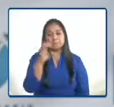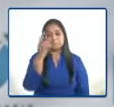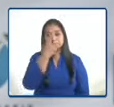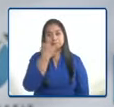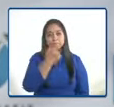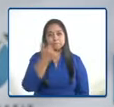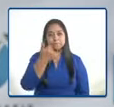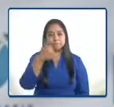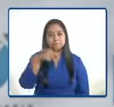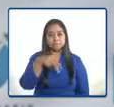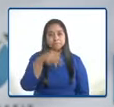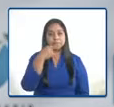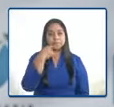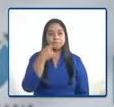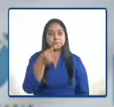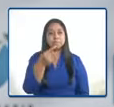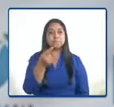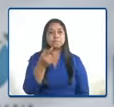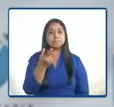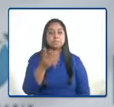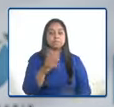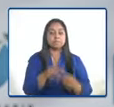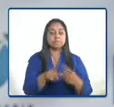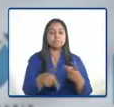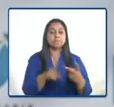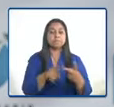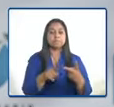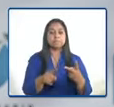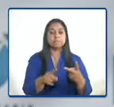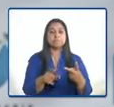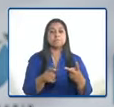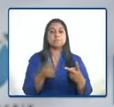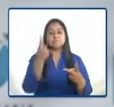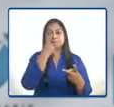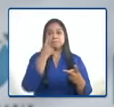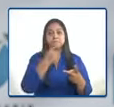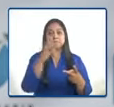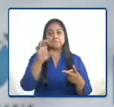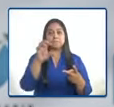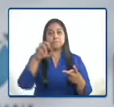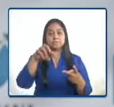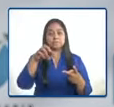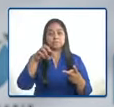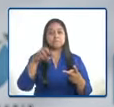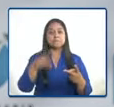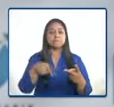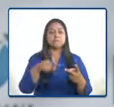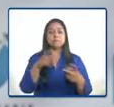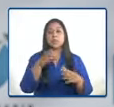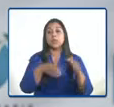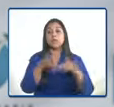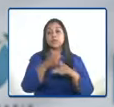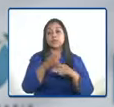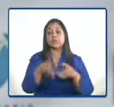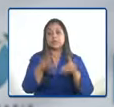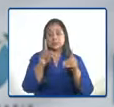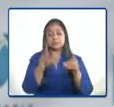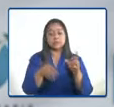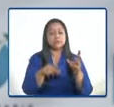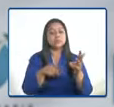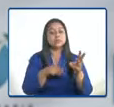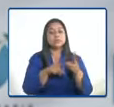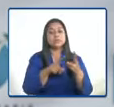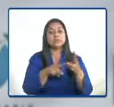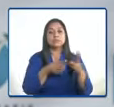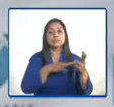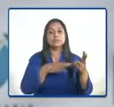CESAN, a la Secretaría de Coordinación Ejecutiva, CEP, por el tema de los consejos de desarrollo, y al